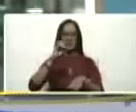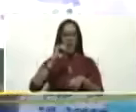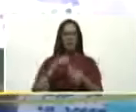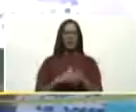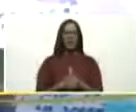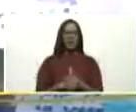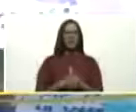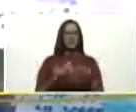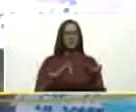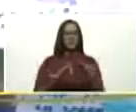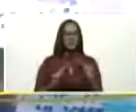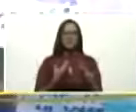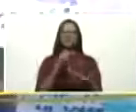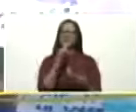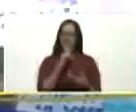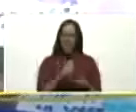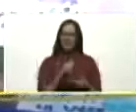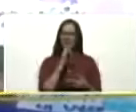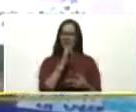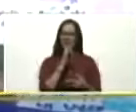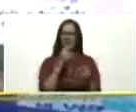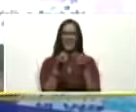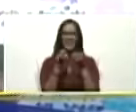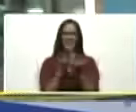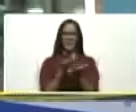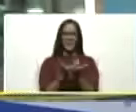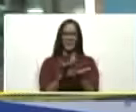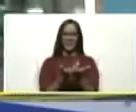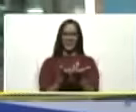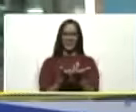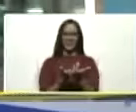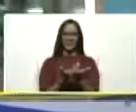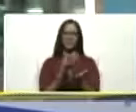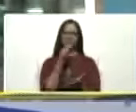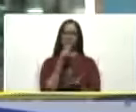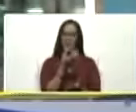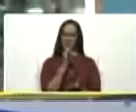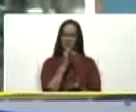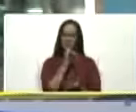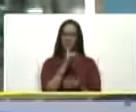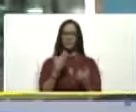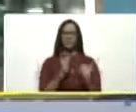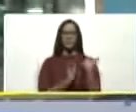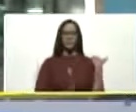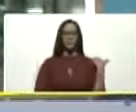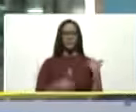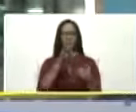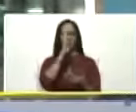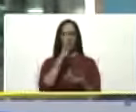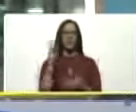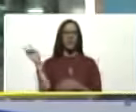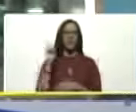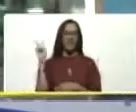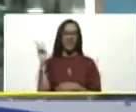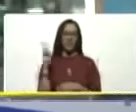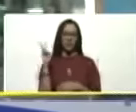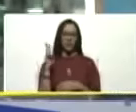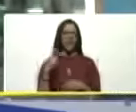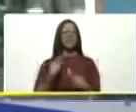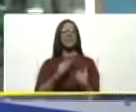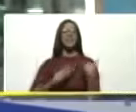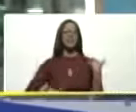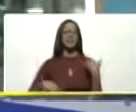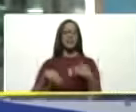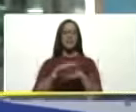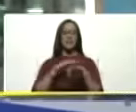de la economía. Buenas noticias al presidente del Banco de Venezuela y viceministro de